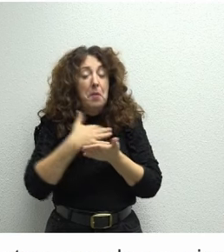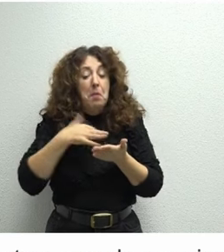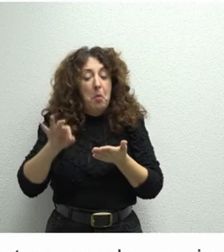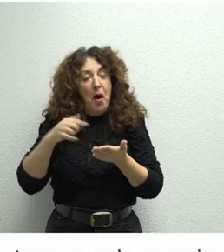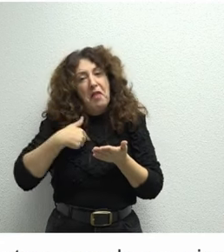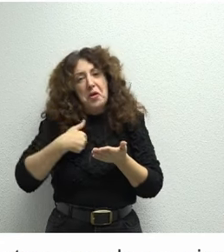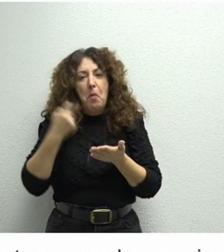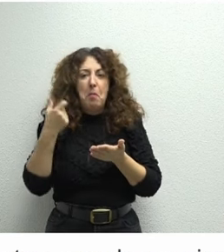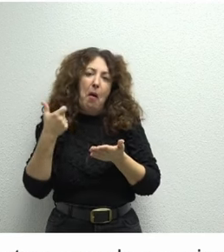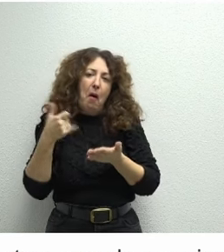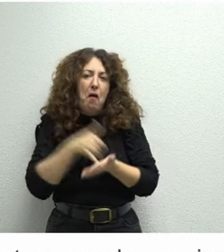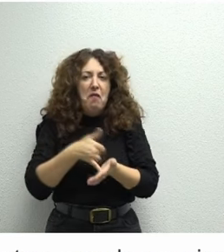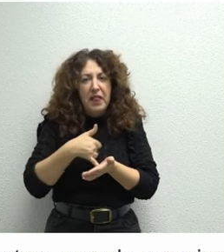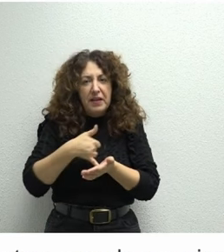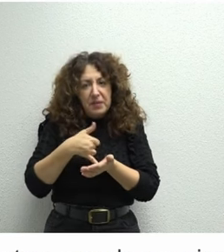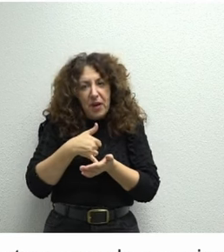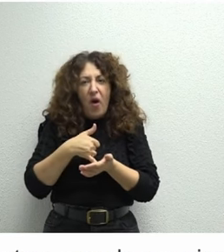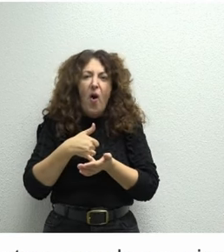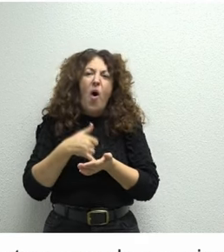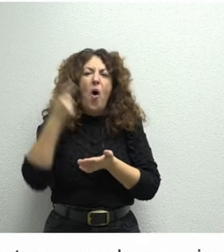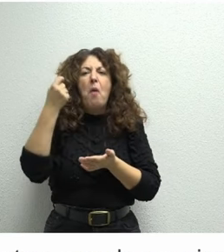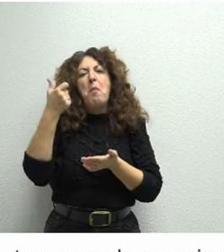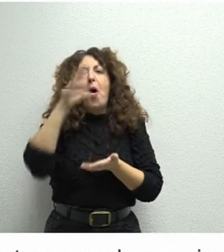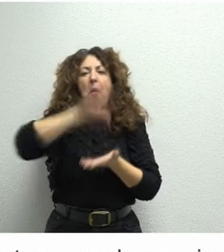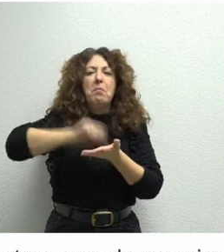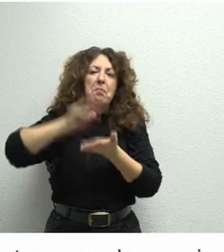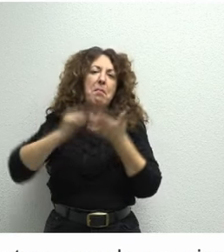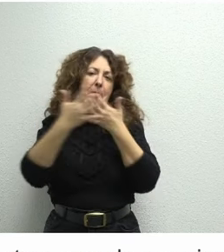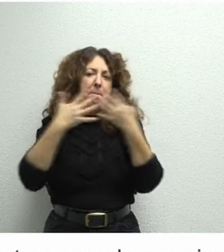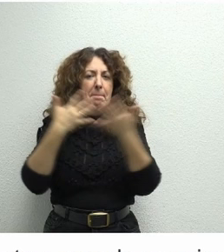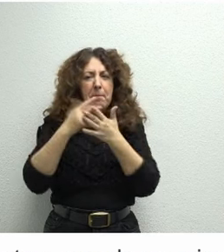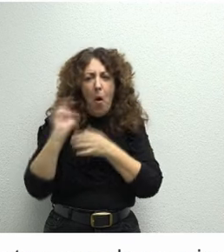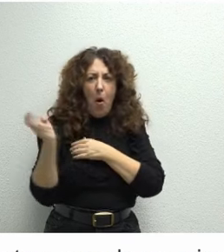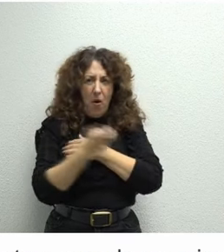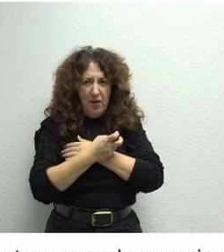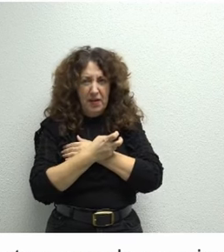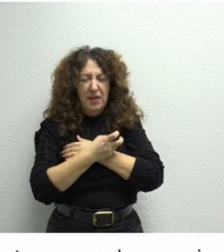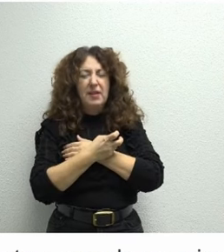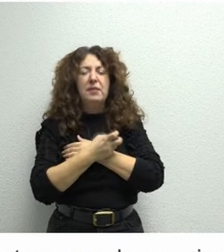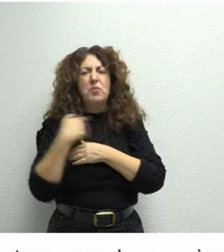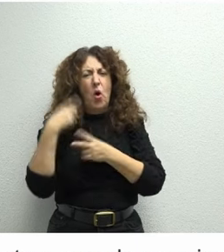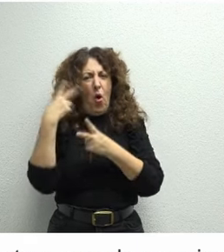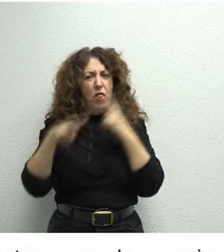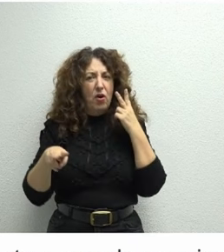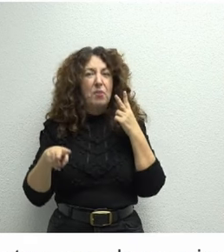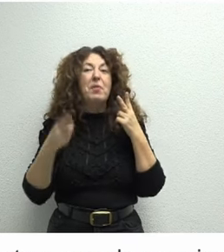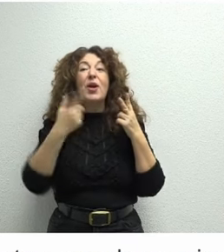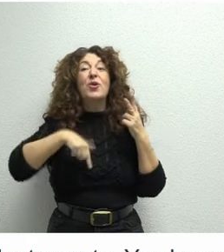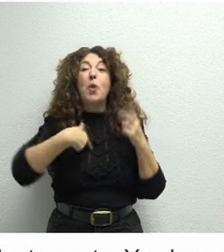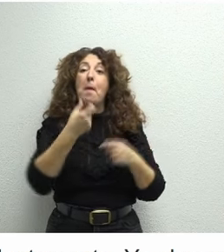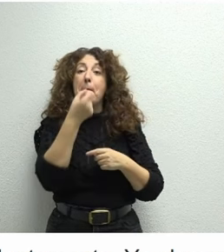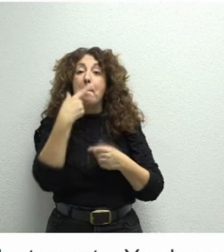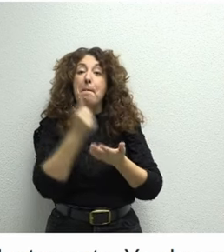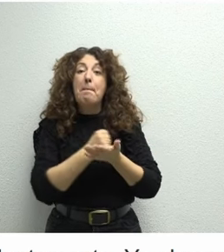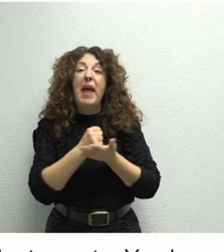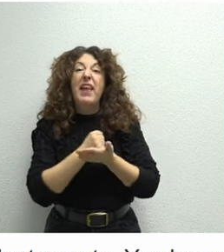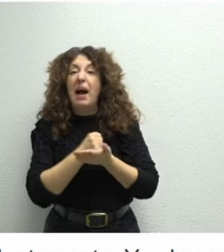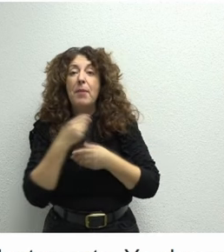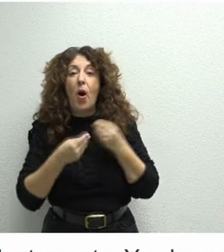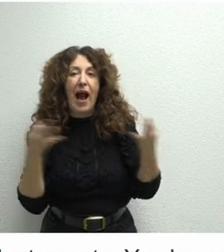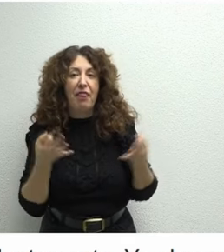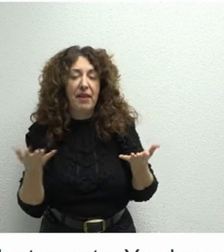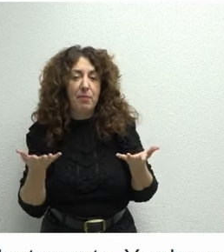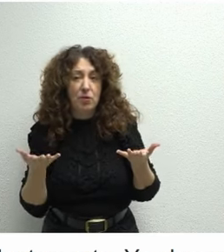ecléctico yo yo pienso que soy las dos cosas un poco no pero bueno eh qué hacemos nosotros con los medicamentos todos lo sabemos no